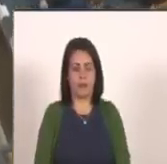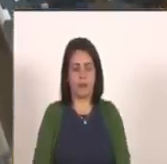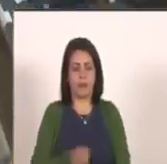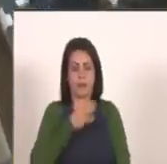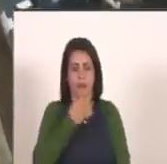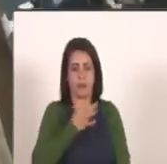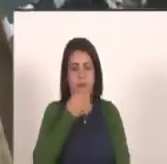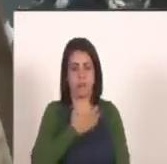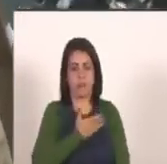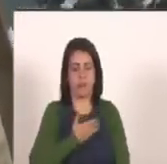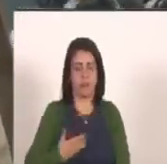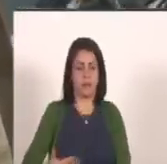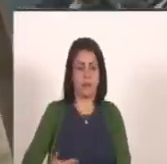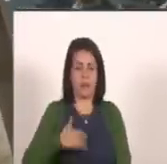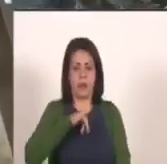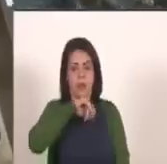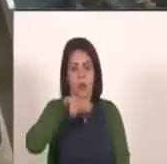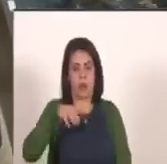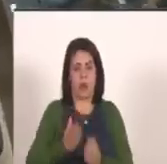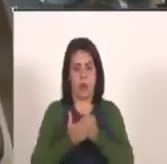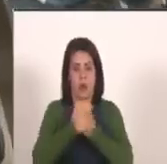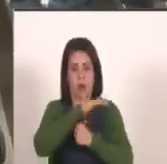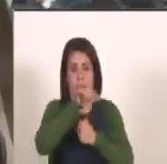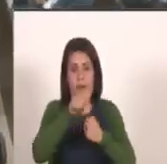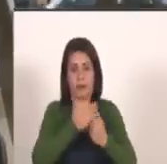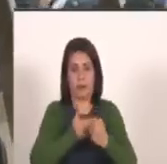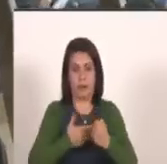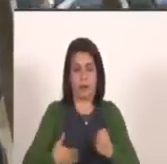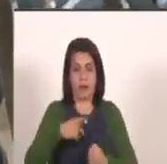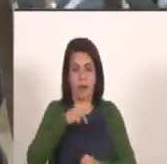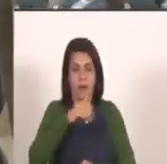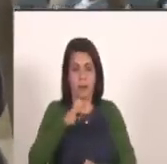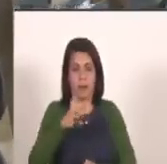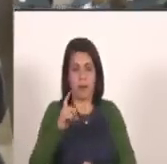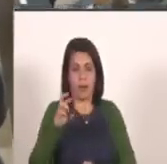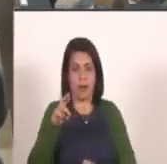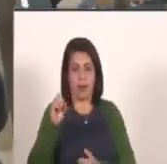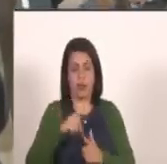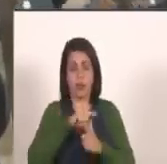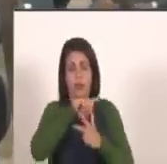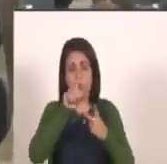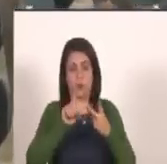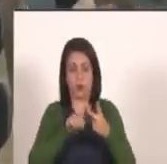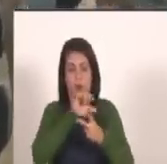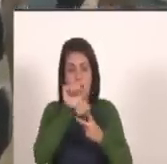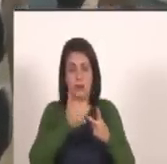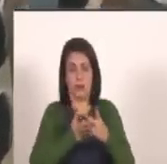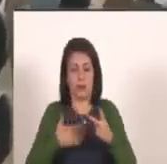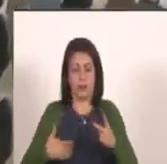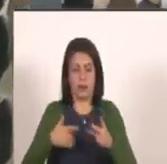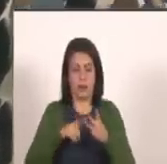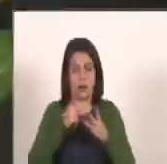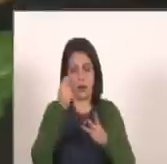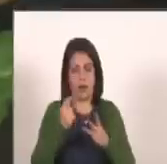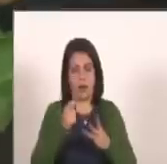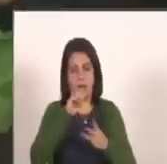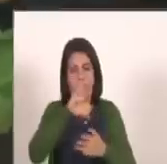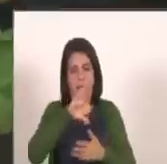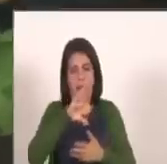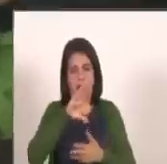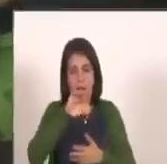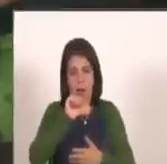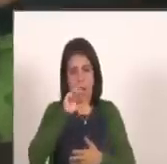Buenas tardes, presidente Jorge Rodríguez, vicepresidente Pedro Infante, segunda vicepresidenta, diputada